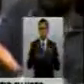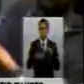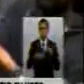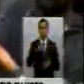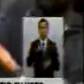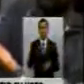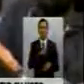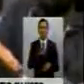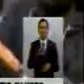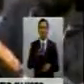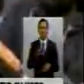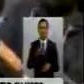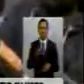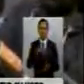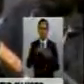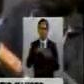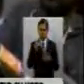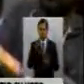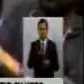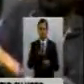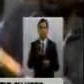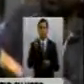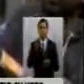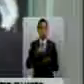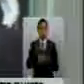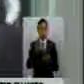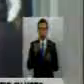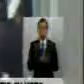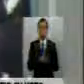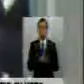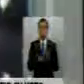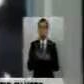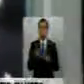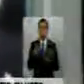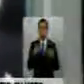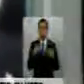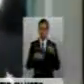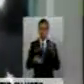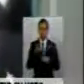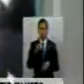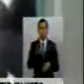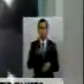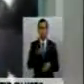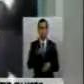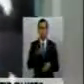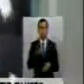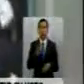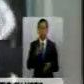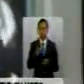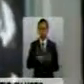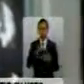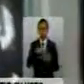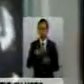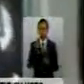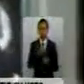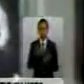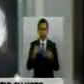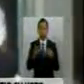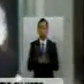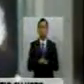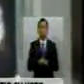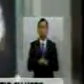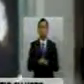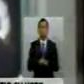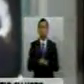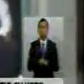de 157 votos. Mejor si obtienen 500.000. Pero si obtiene más de 157 votos, valió la pena. ¿Qué